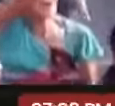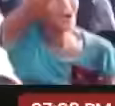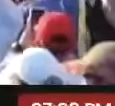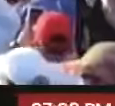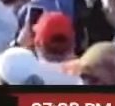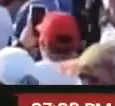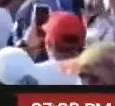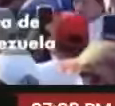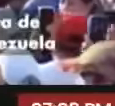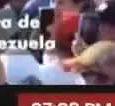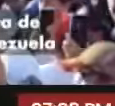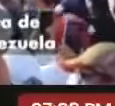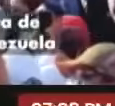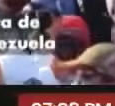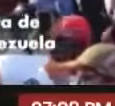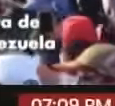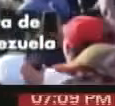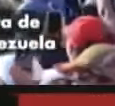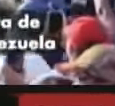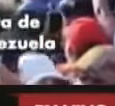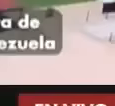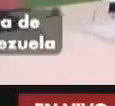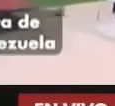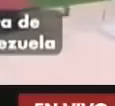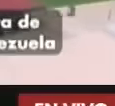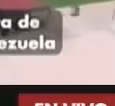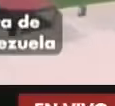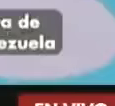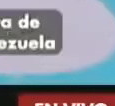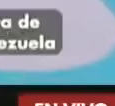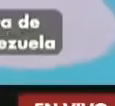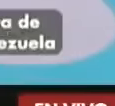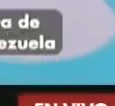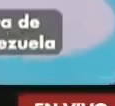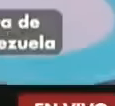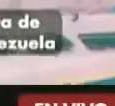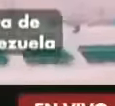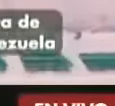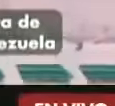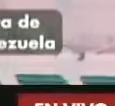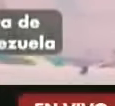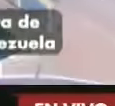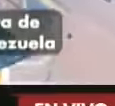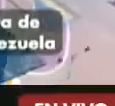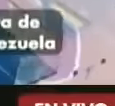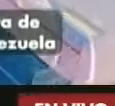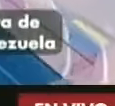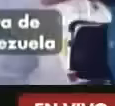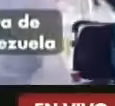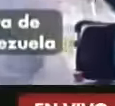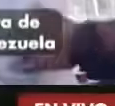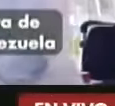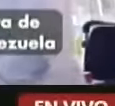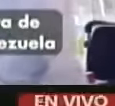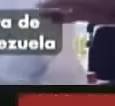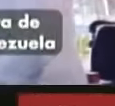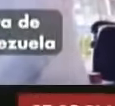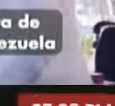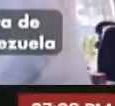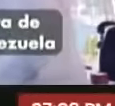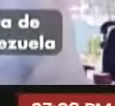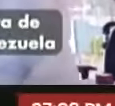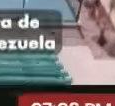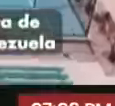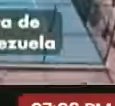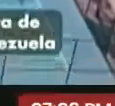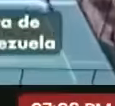este espacio y hoy estamos inaugurando la primera gran obra de 70 obras que le